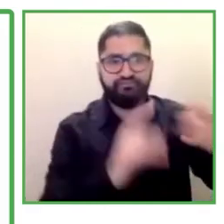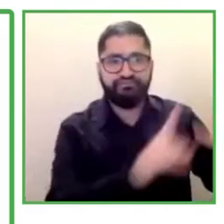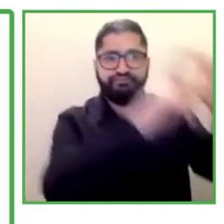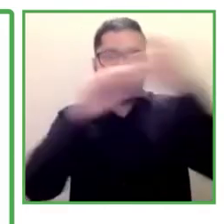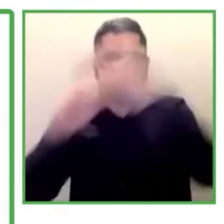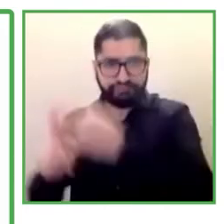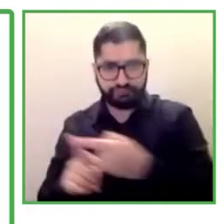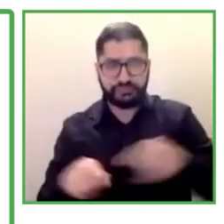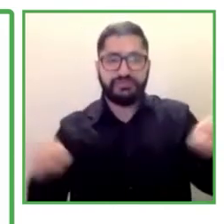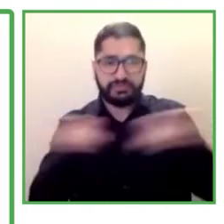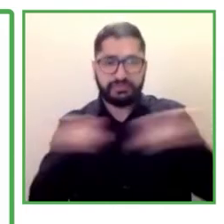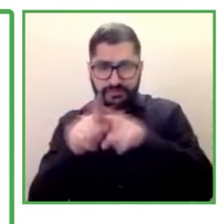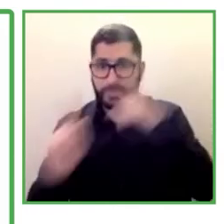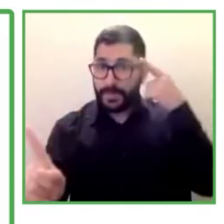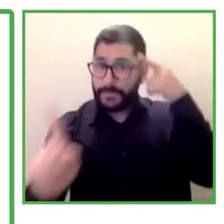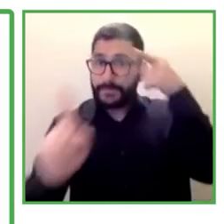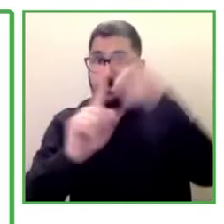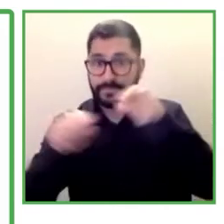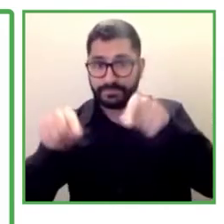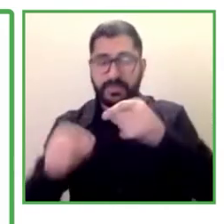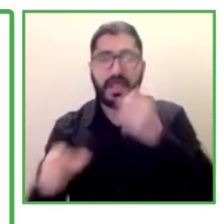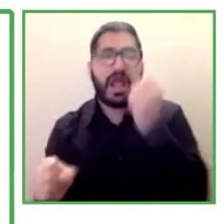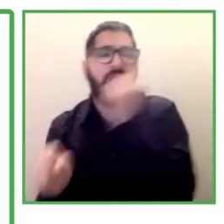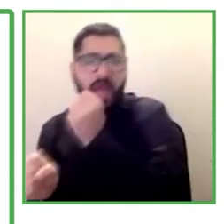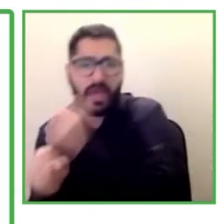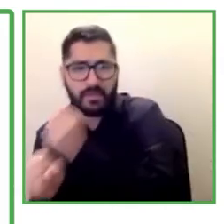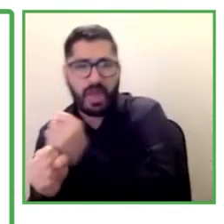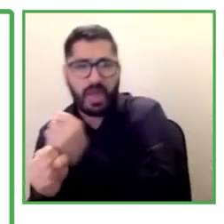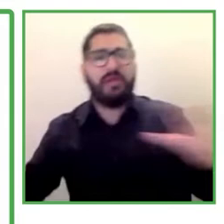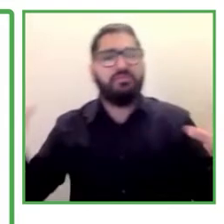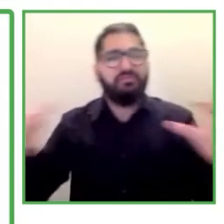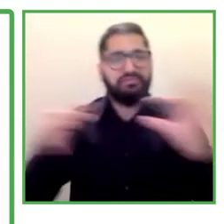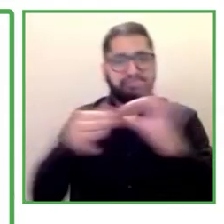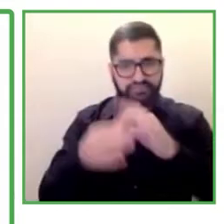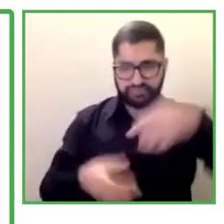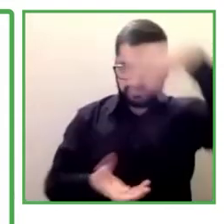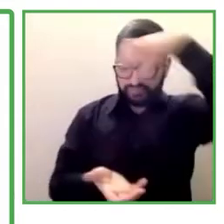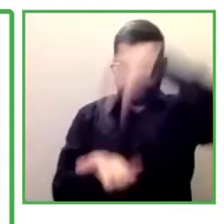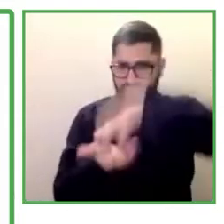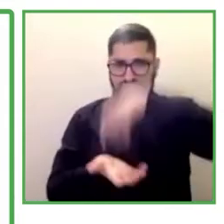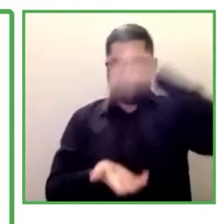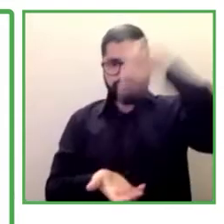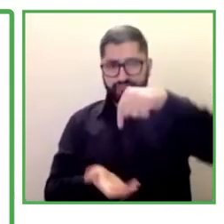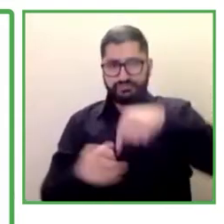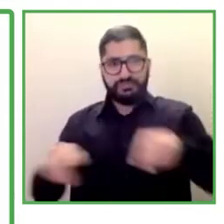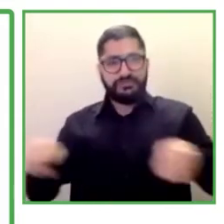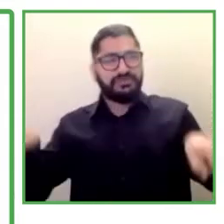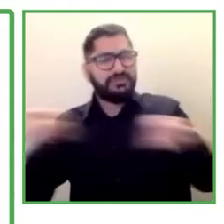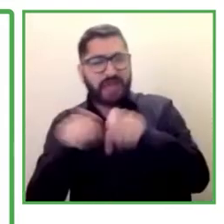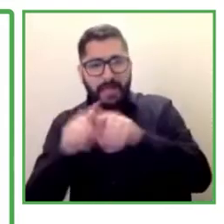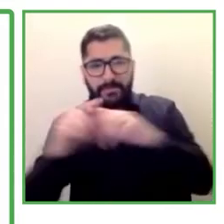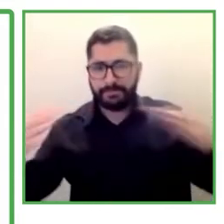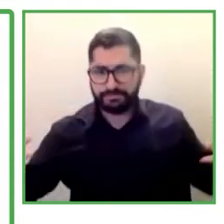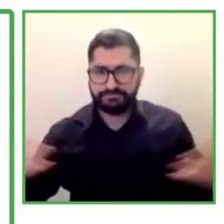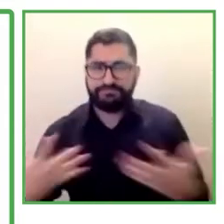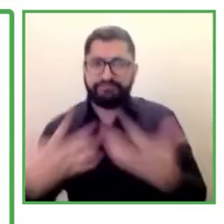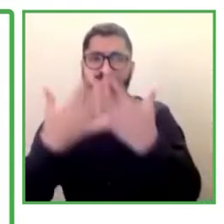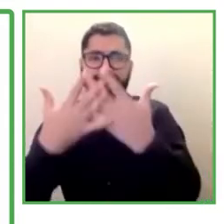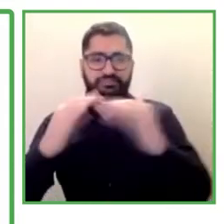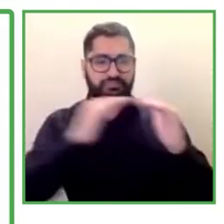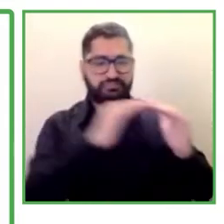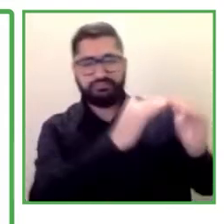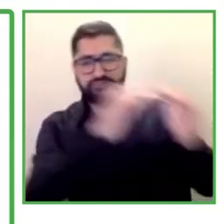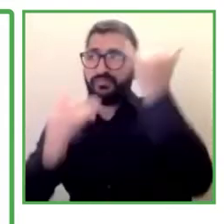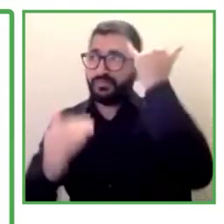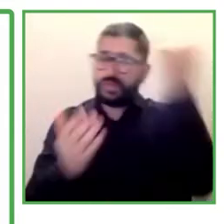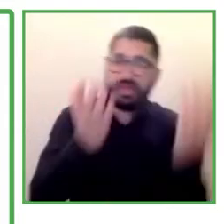región. En línea con esa misión, estamos también convencidos de que la tecnología hoy día es nuestra gran aliada